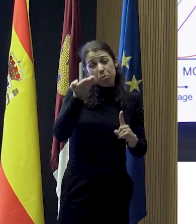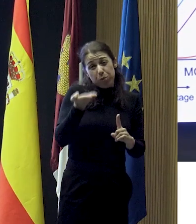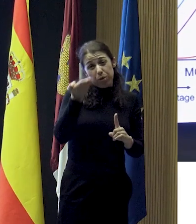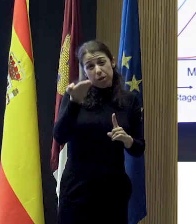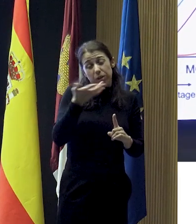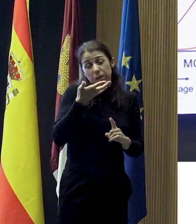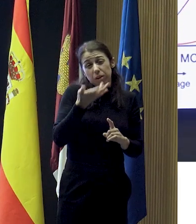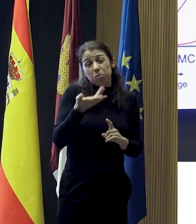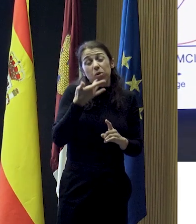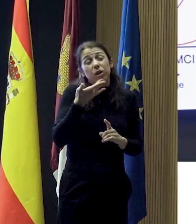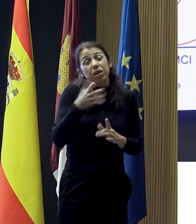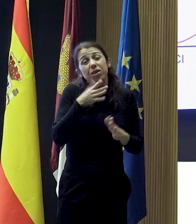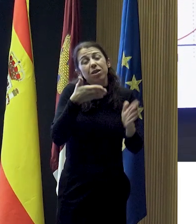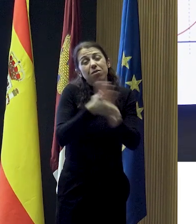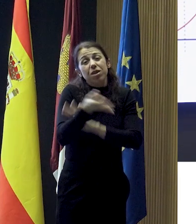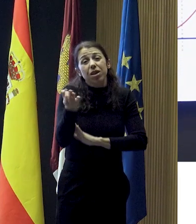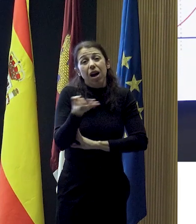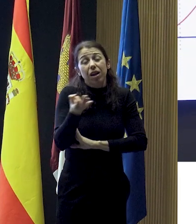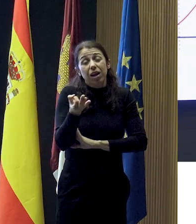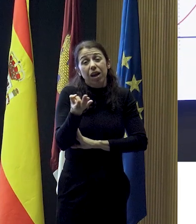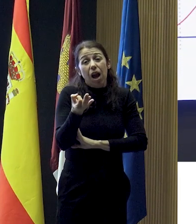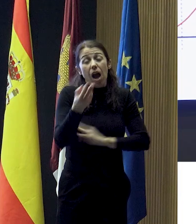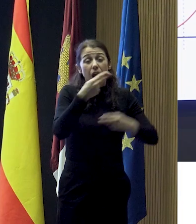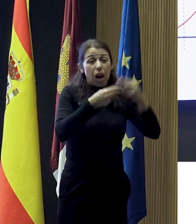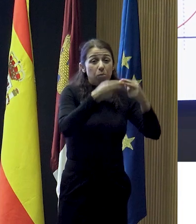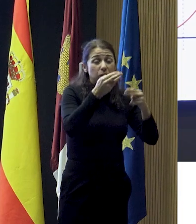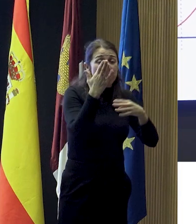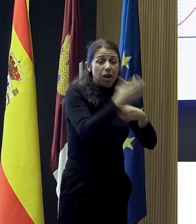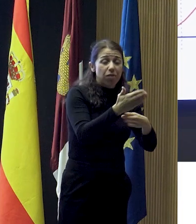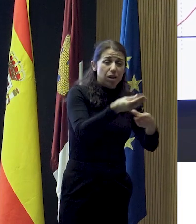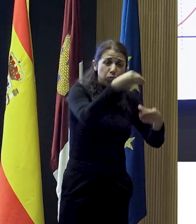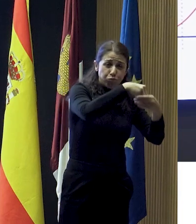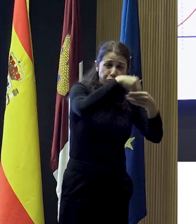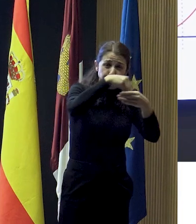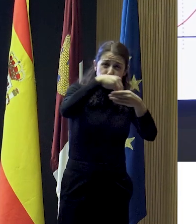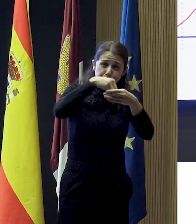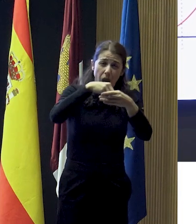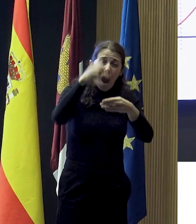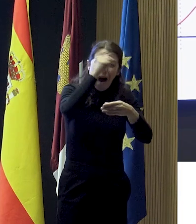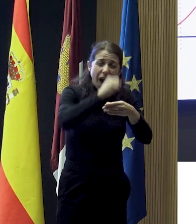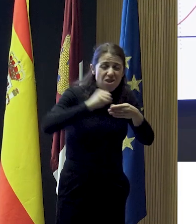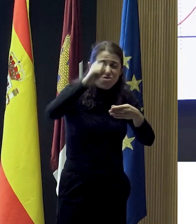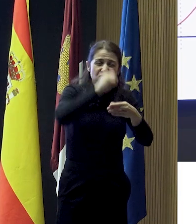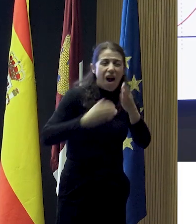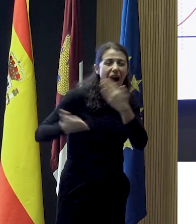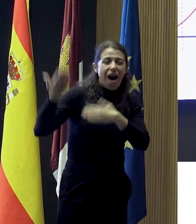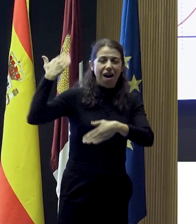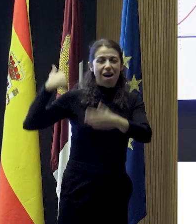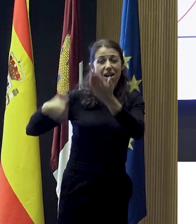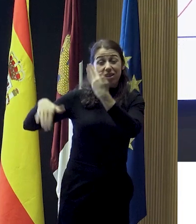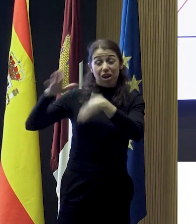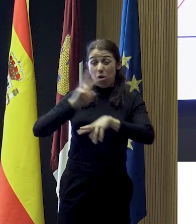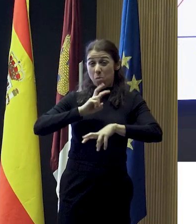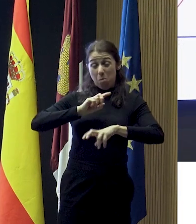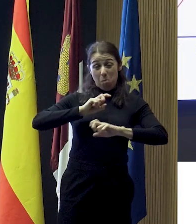importante, porque esto quiere decir que el depósito de las proteínas aberrantes precede años antes de que aparezcan los